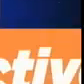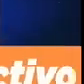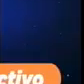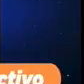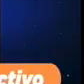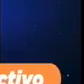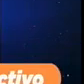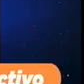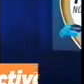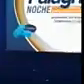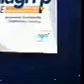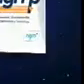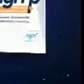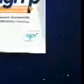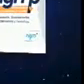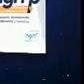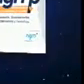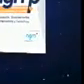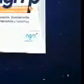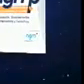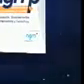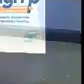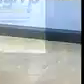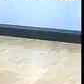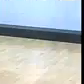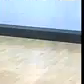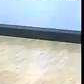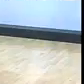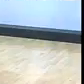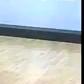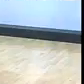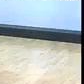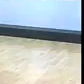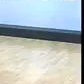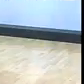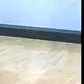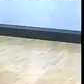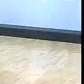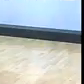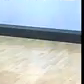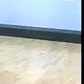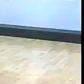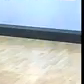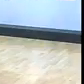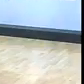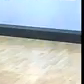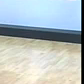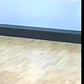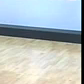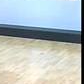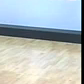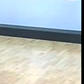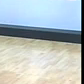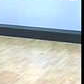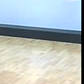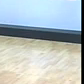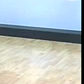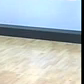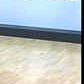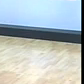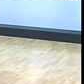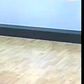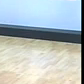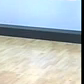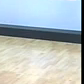Noche Efectivo. Presenta. Para un día sin mucosera, Palagrip Efectivo. Y cuando vayas a dormir, prueba Palagrip